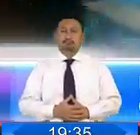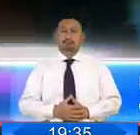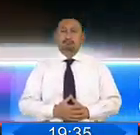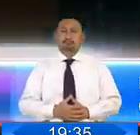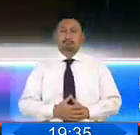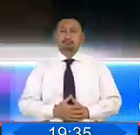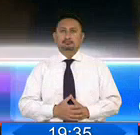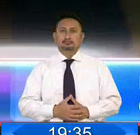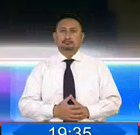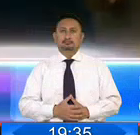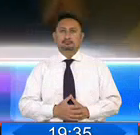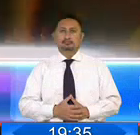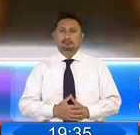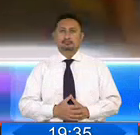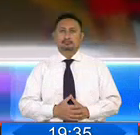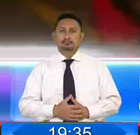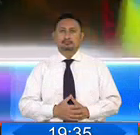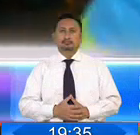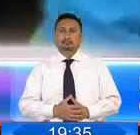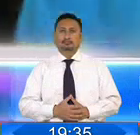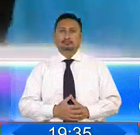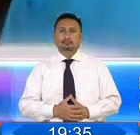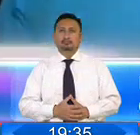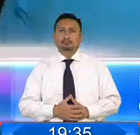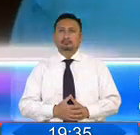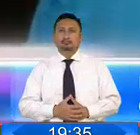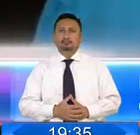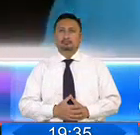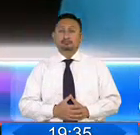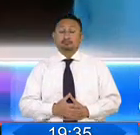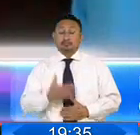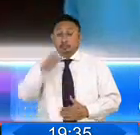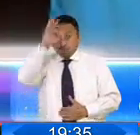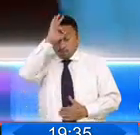¿Tiene alguna herida la señora? Buenas noches. No puedo saber, no me permiten atender.